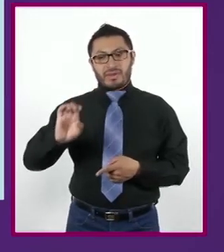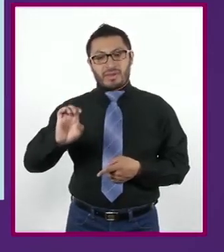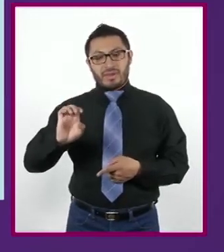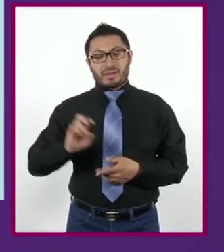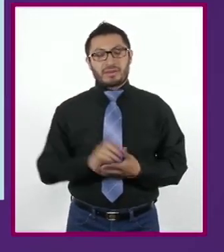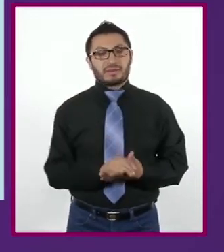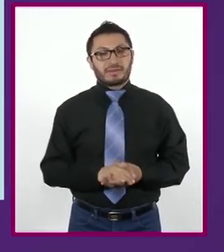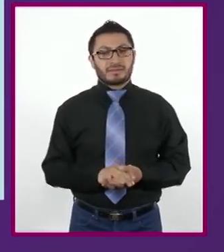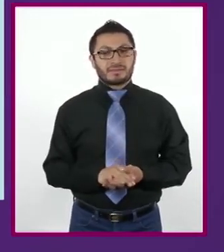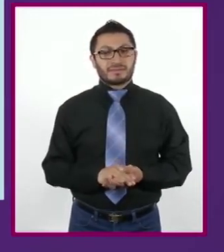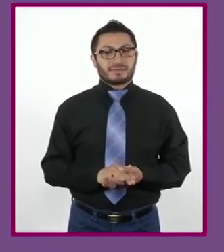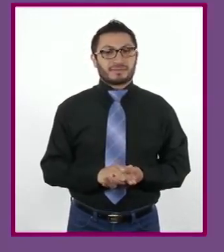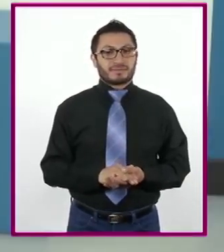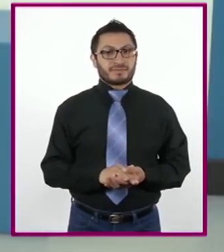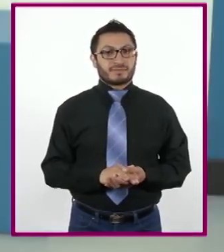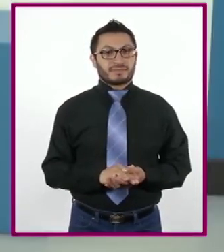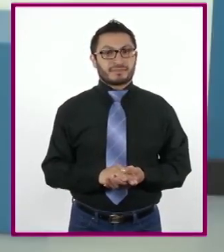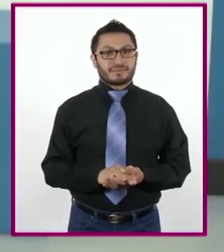FBE.